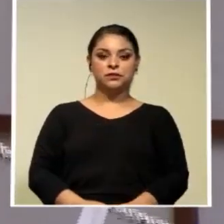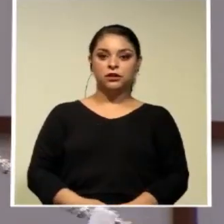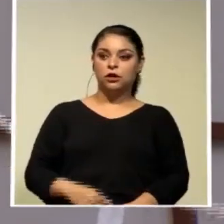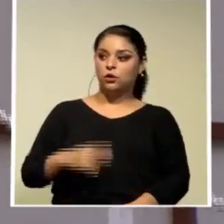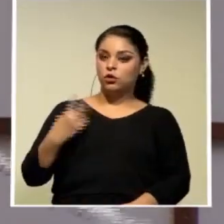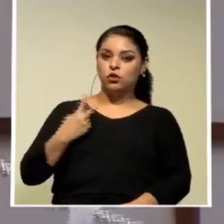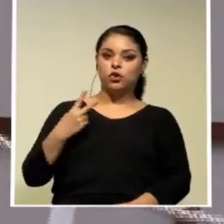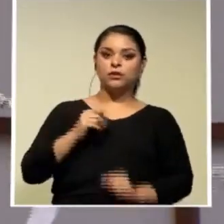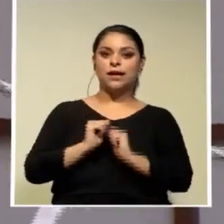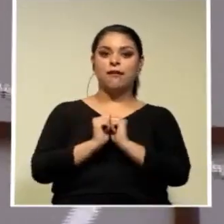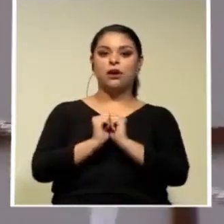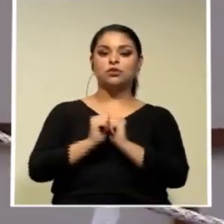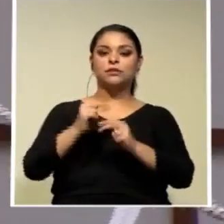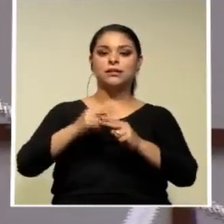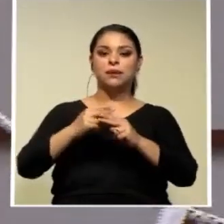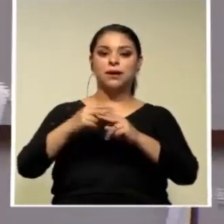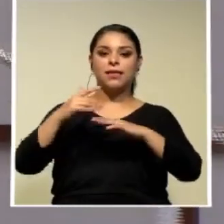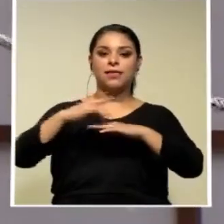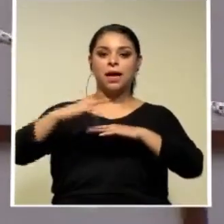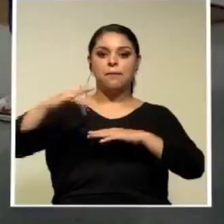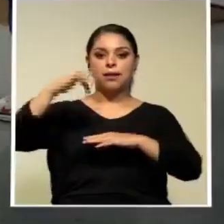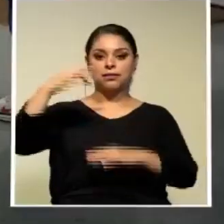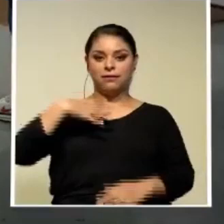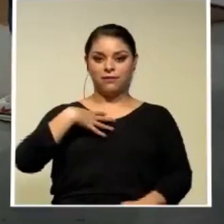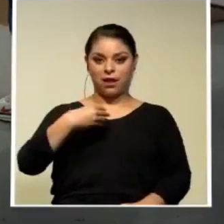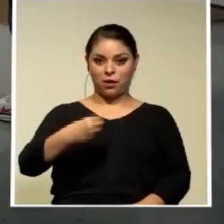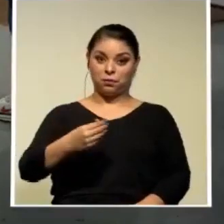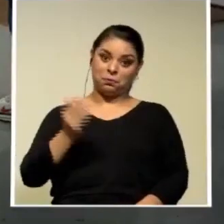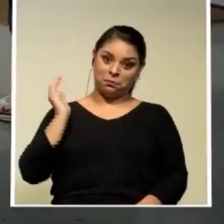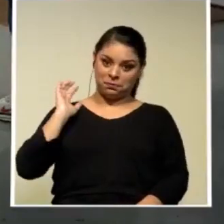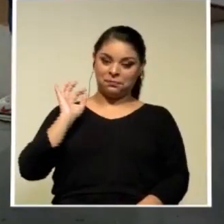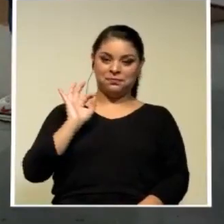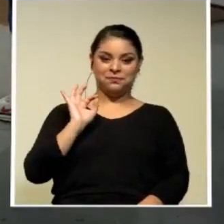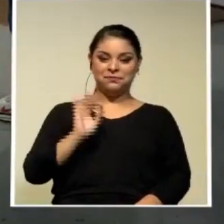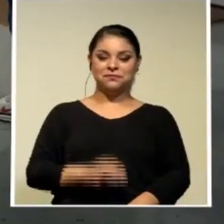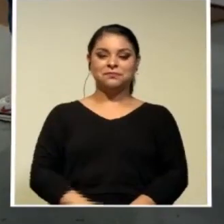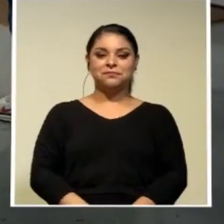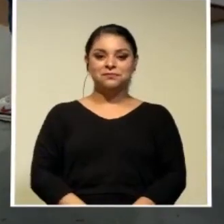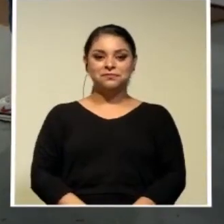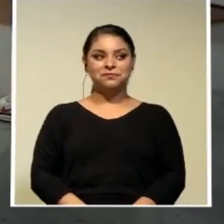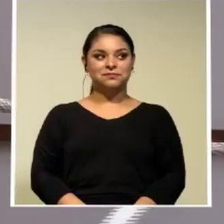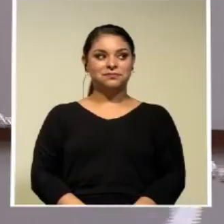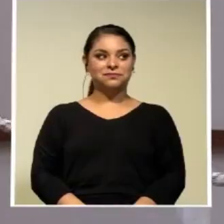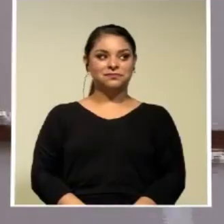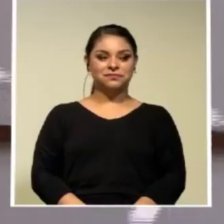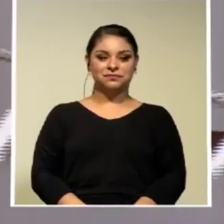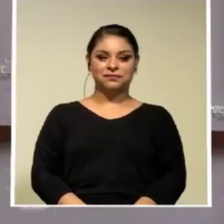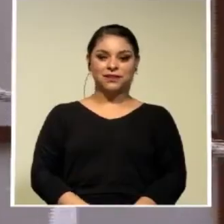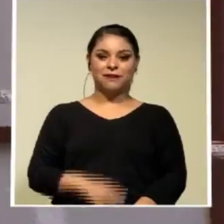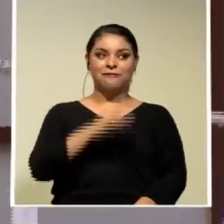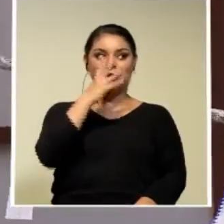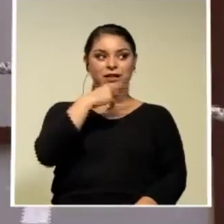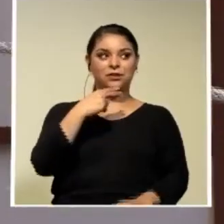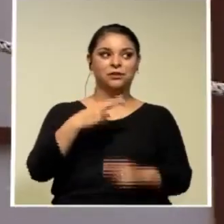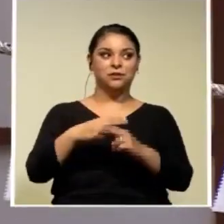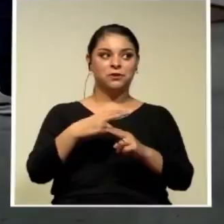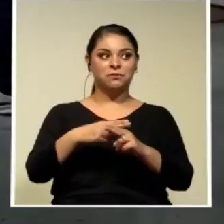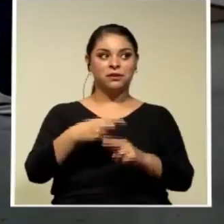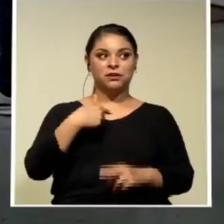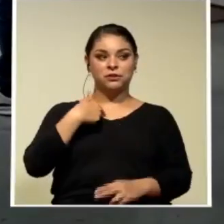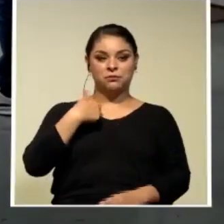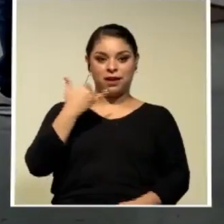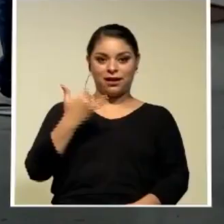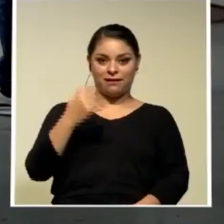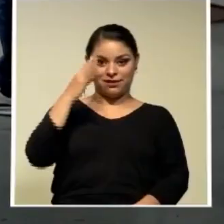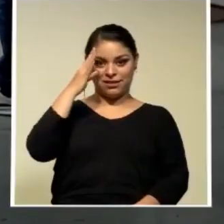1 y 2, porque aquí tiene como un diamante. Ay, se llama diamante blanco. Uy, sí. ¿Qué es ese nombre así tan chiva, niña Gwen? Sí, ese me lo acabo de inventar